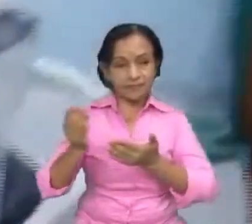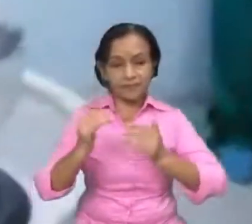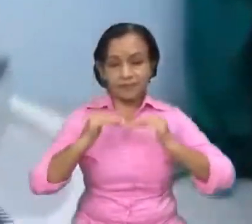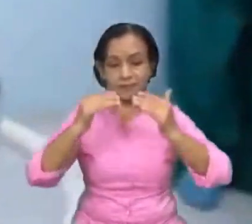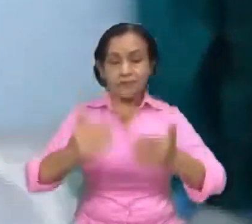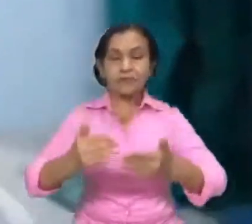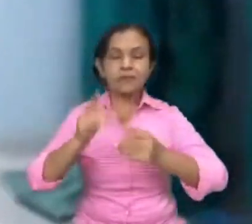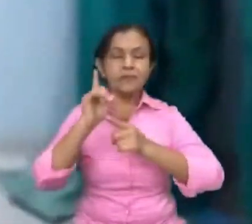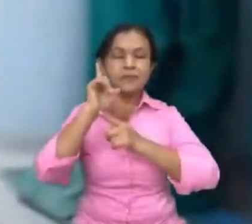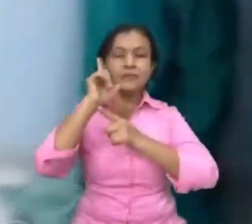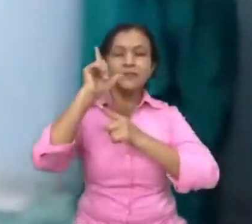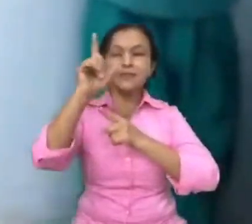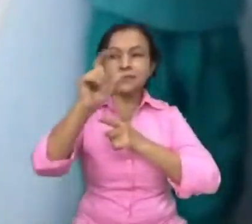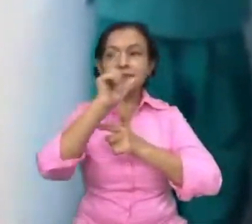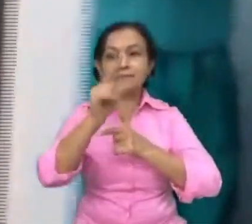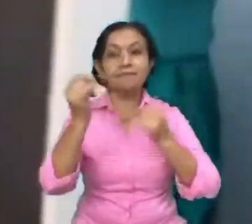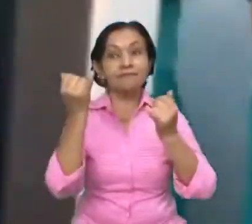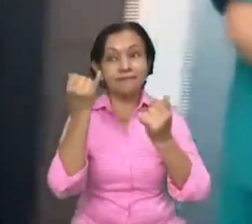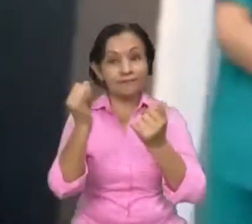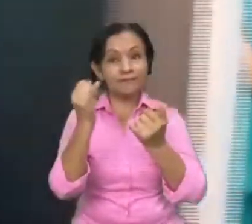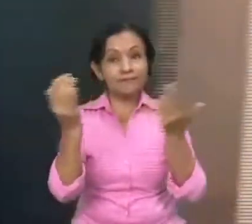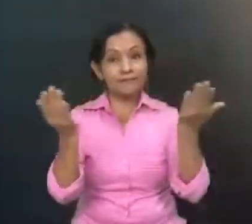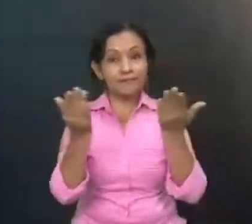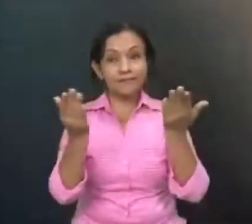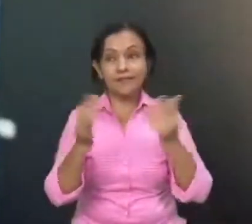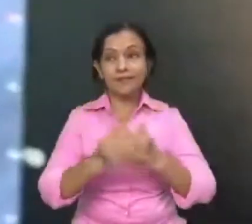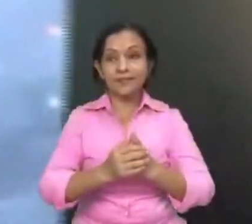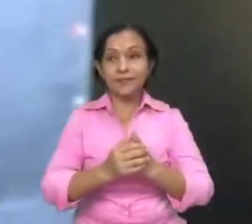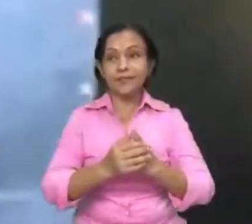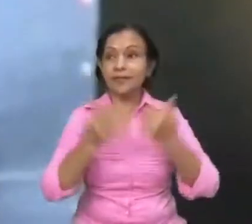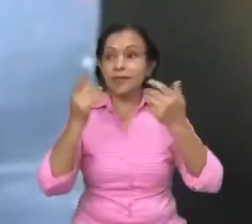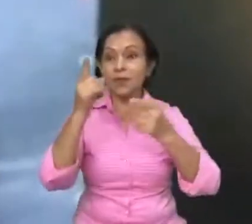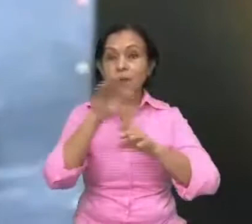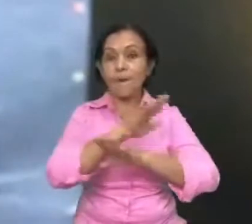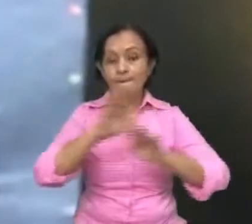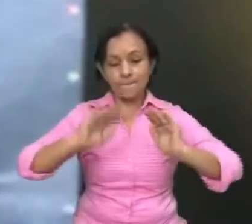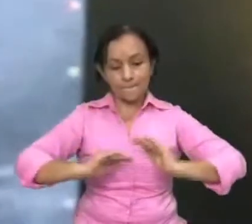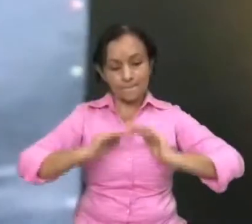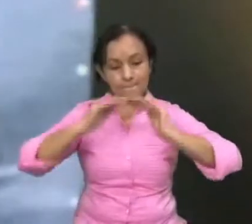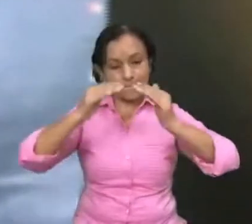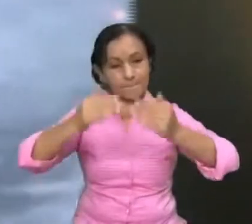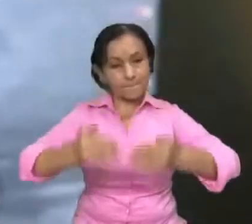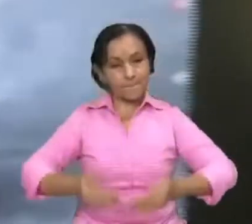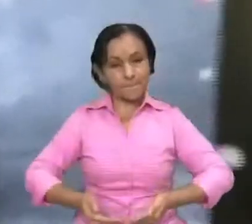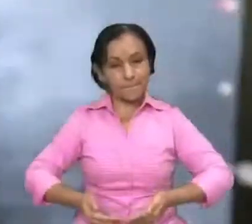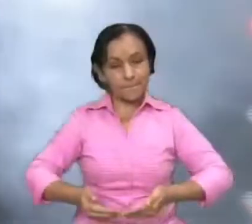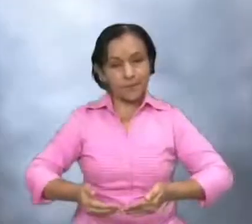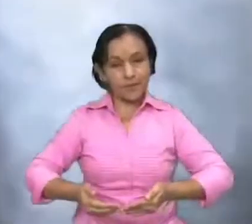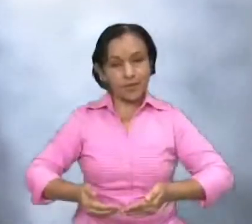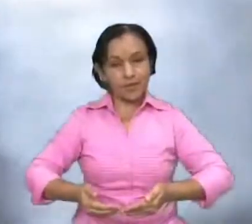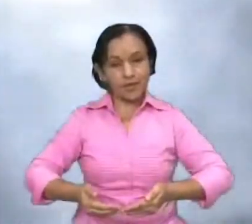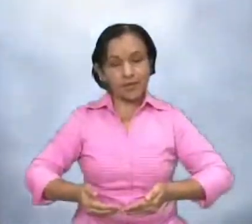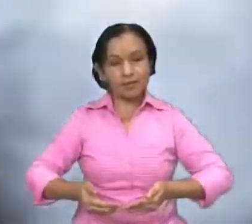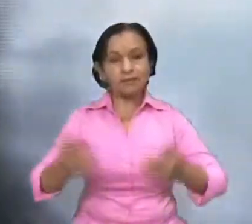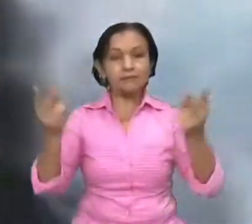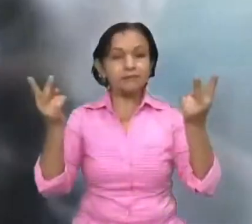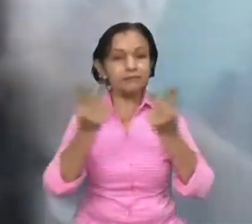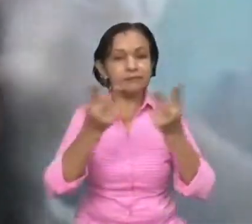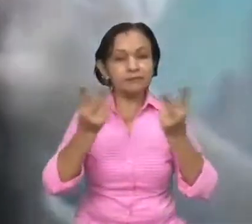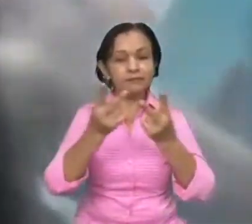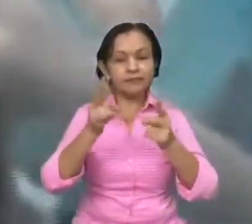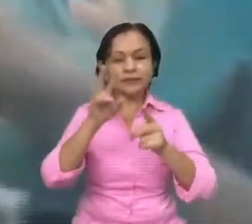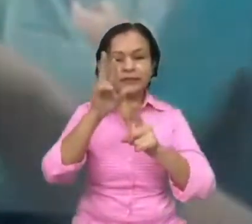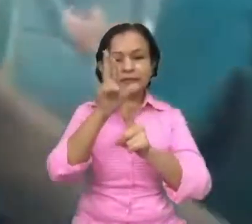seguimiento si son de lugares recónditos. Evidentemente, una de las últimas pacientes que operamos habita